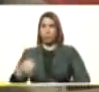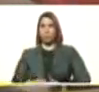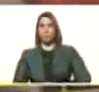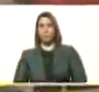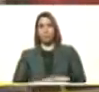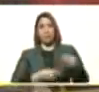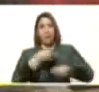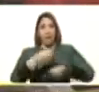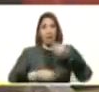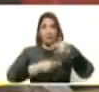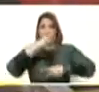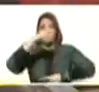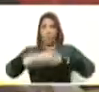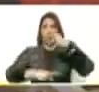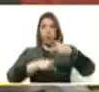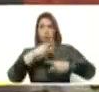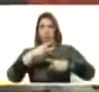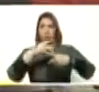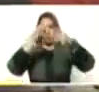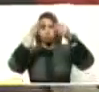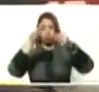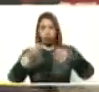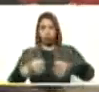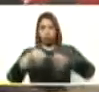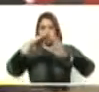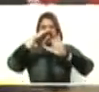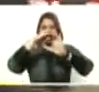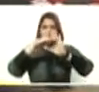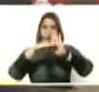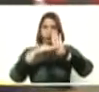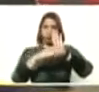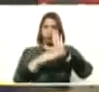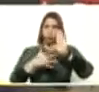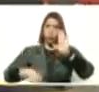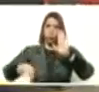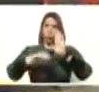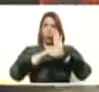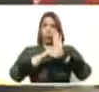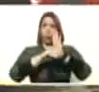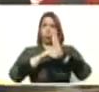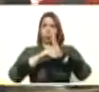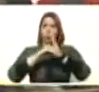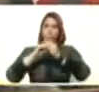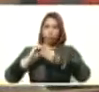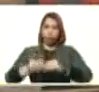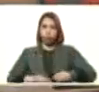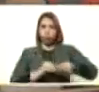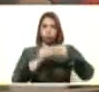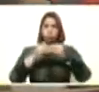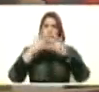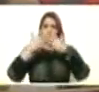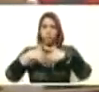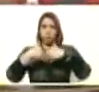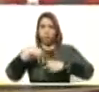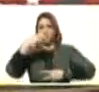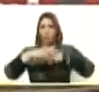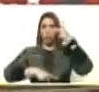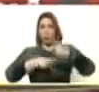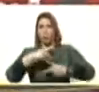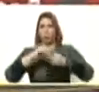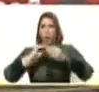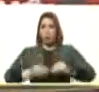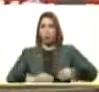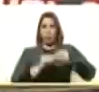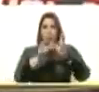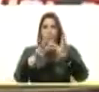hagan un plan concreto para reanimar la producción y para recuperar el